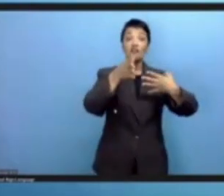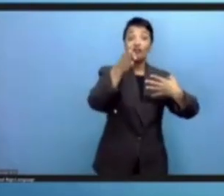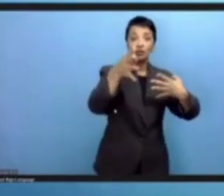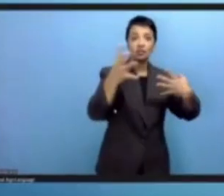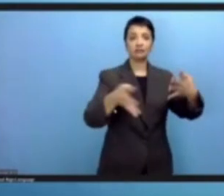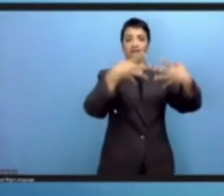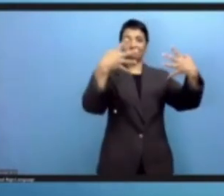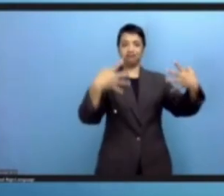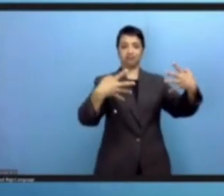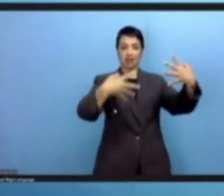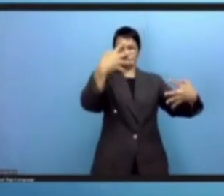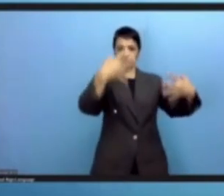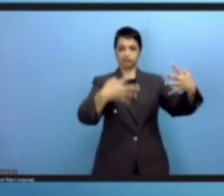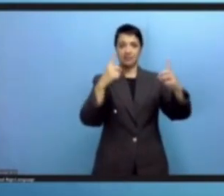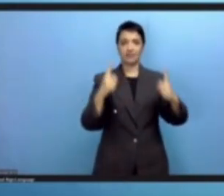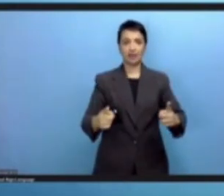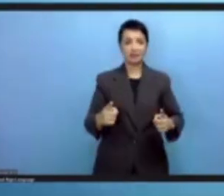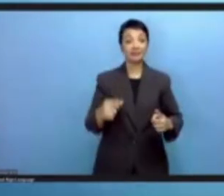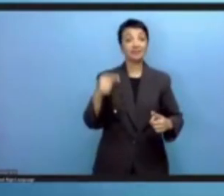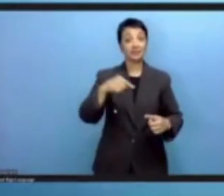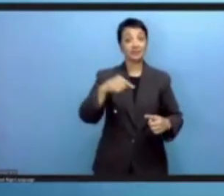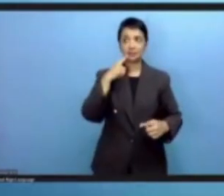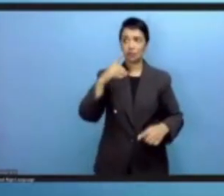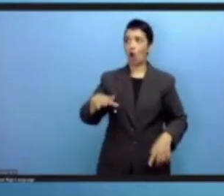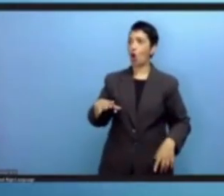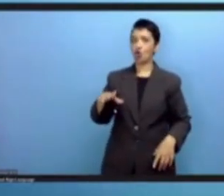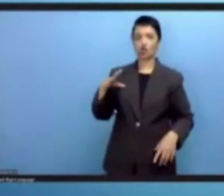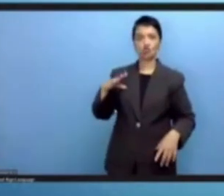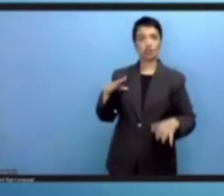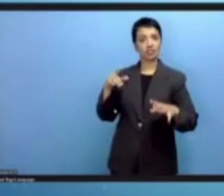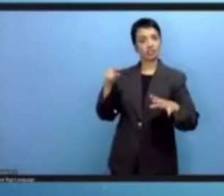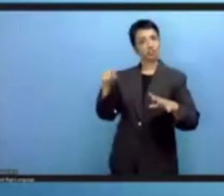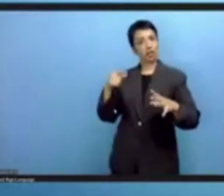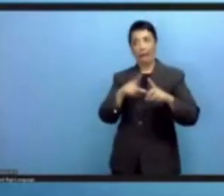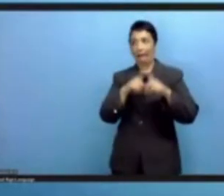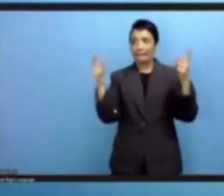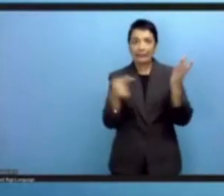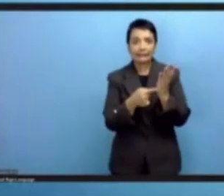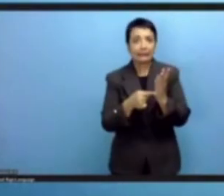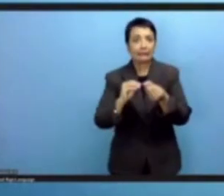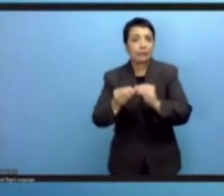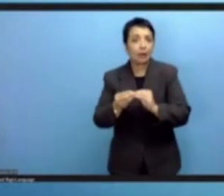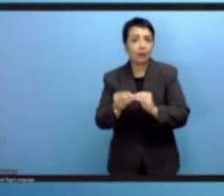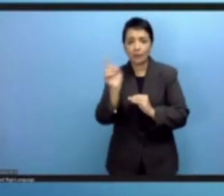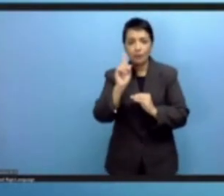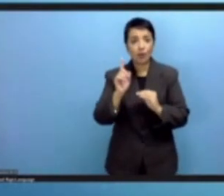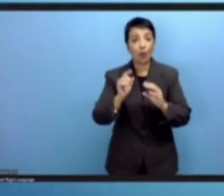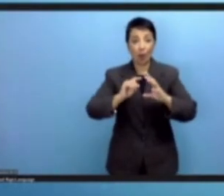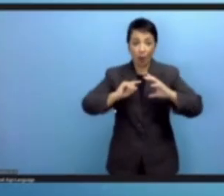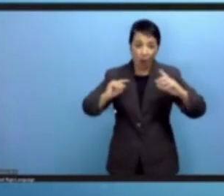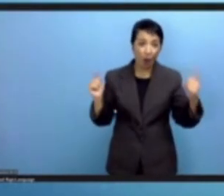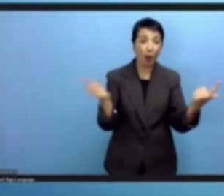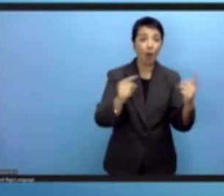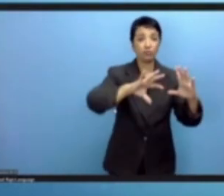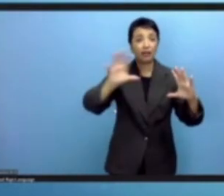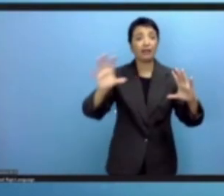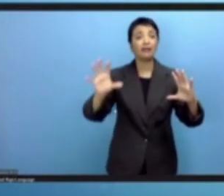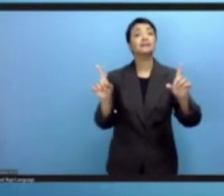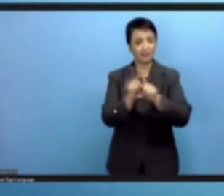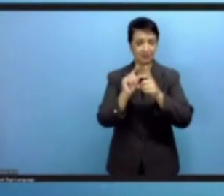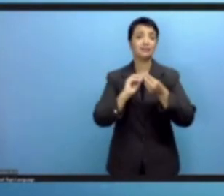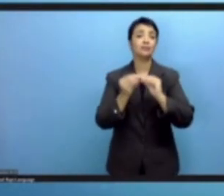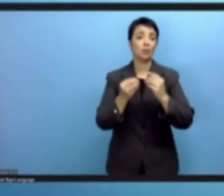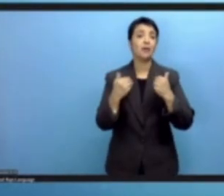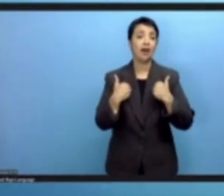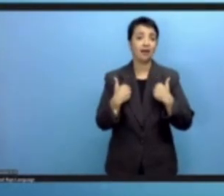datos para el futuro Esto no es un problema de los países ricos no es un problema de las grandes tecnologías es un